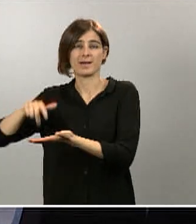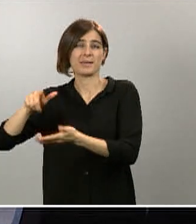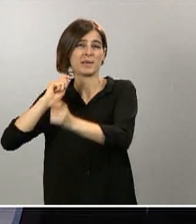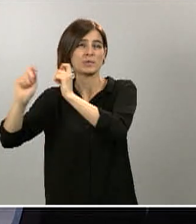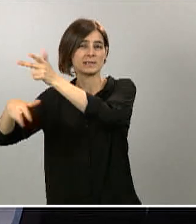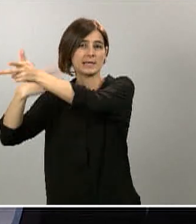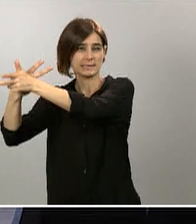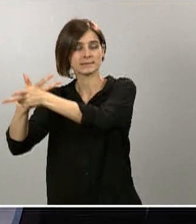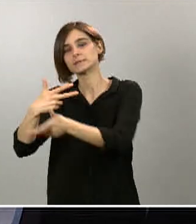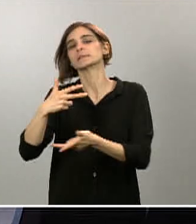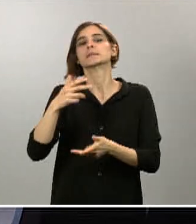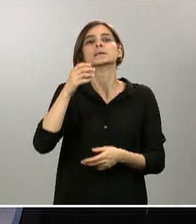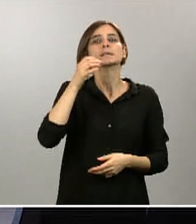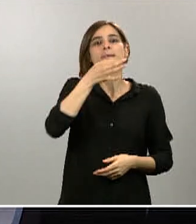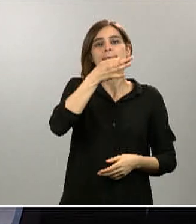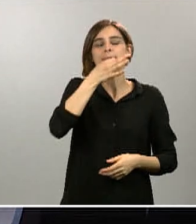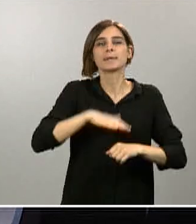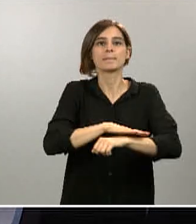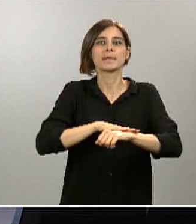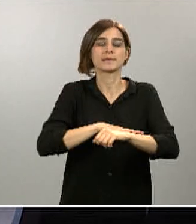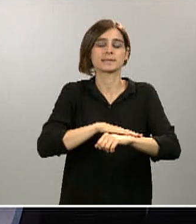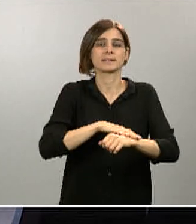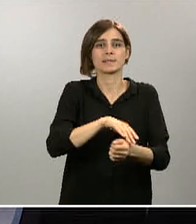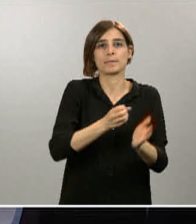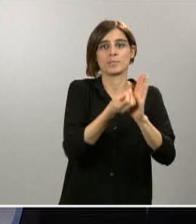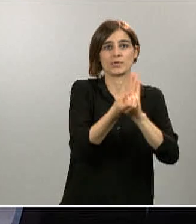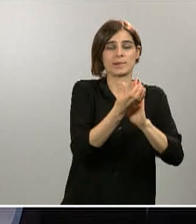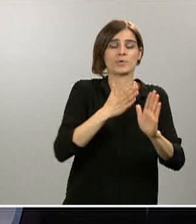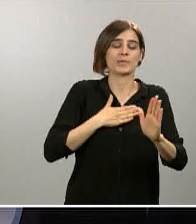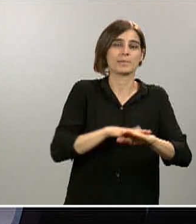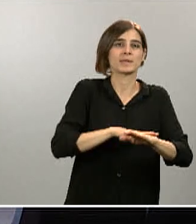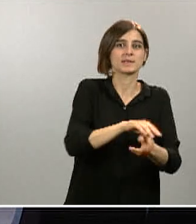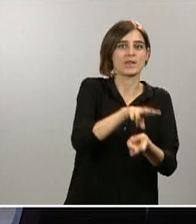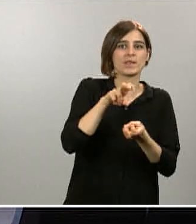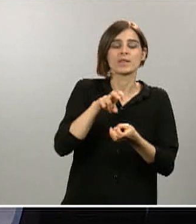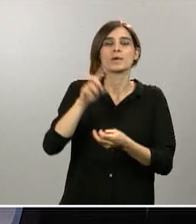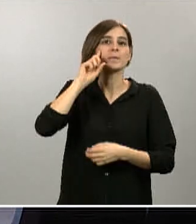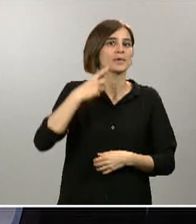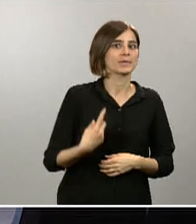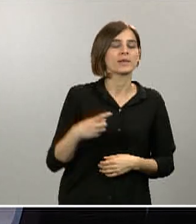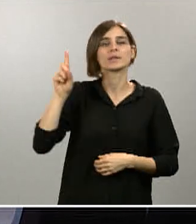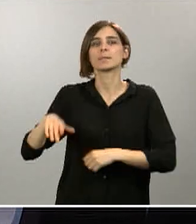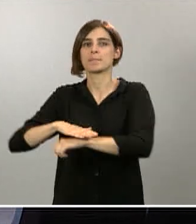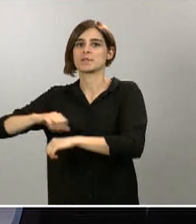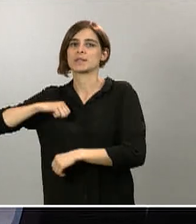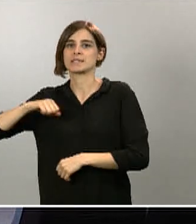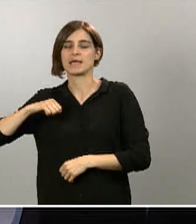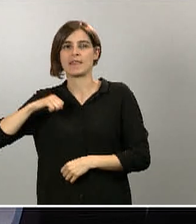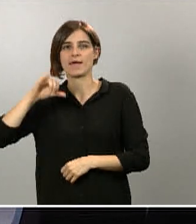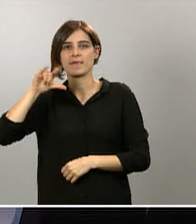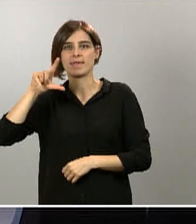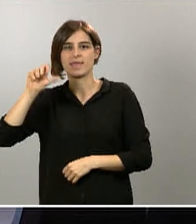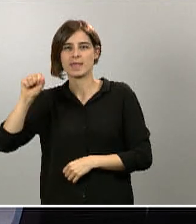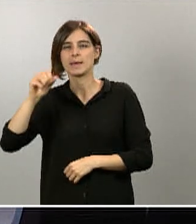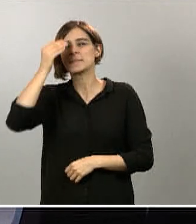ministra portavoz y ministra de Hacienda, María Jesús Montero, y el ministro de Sanidad, Salvador Illa. Podemos presumir que podrá ser en torno a la 1:30